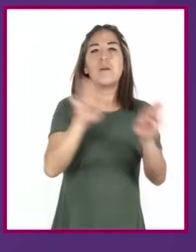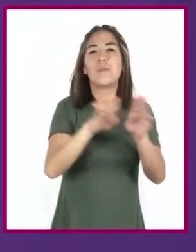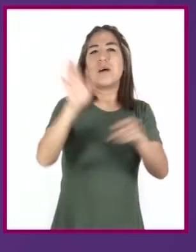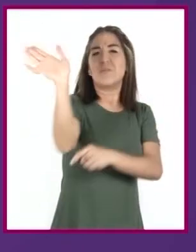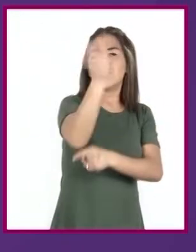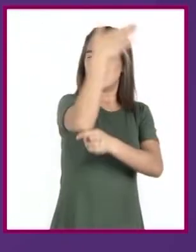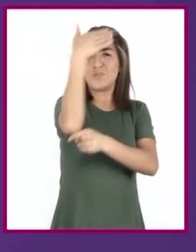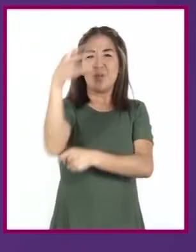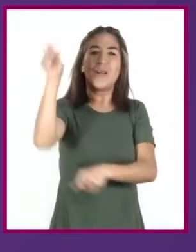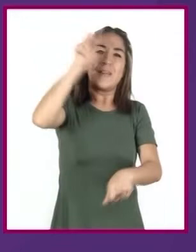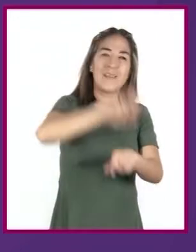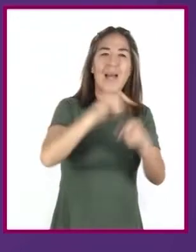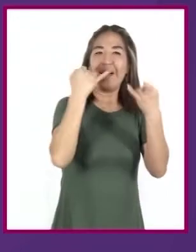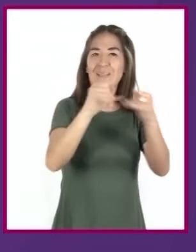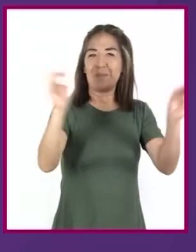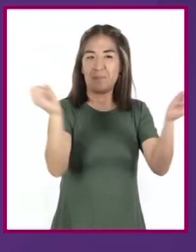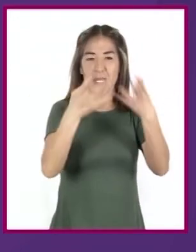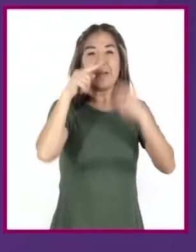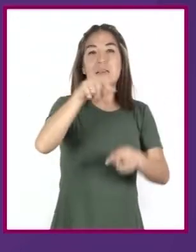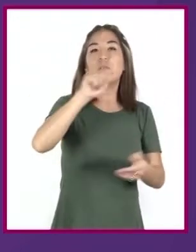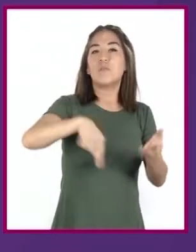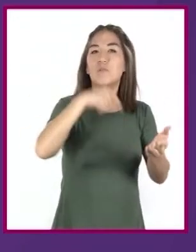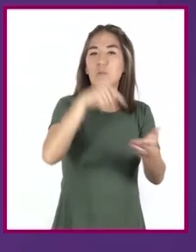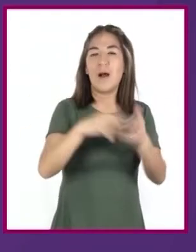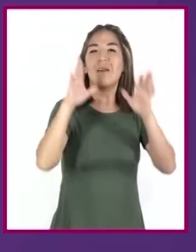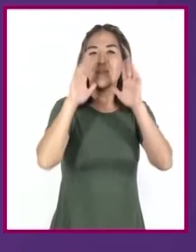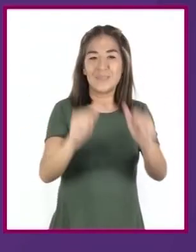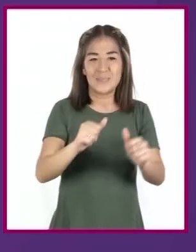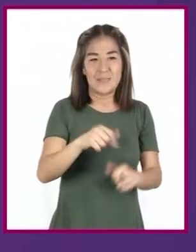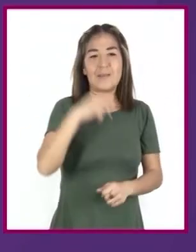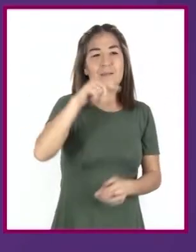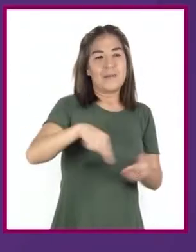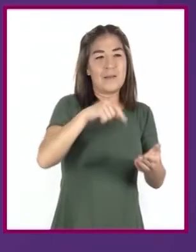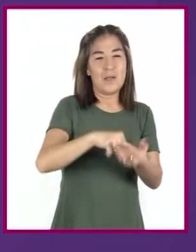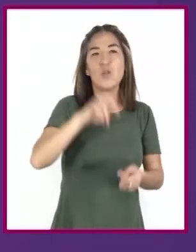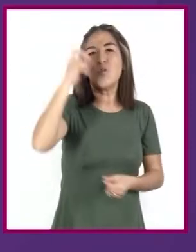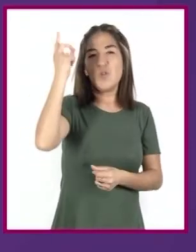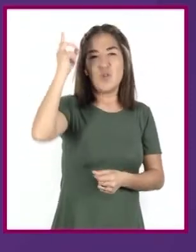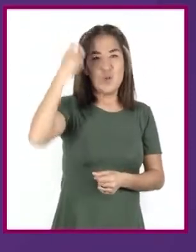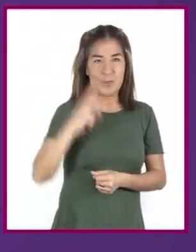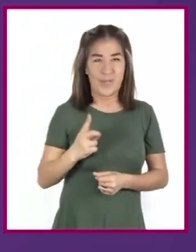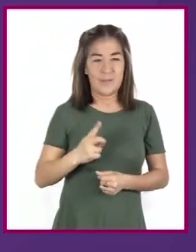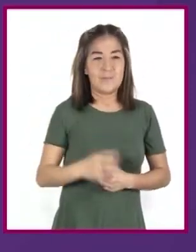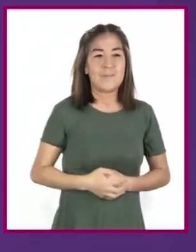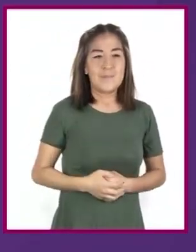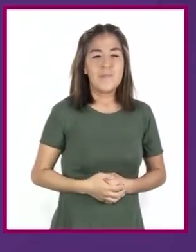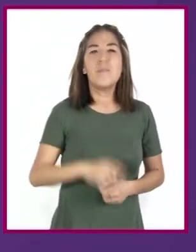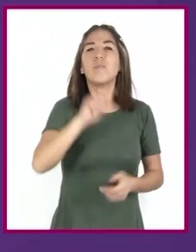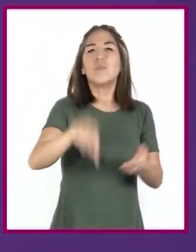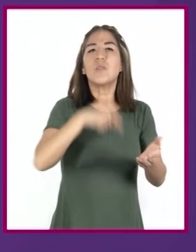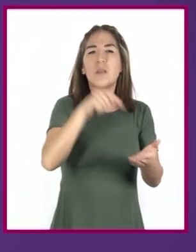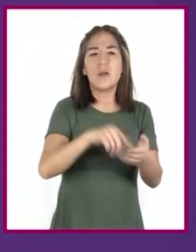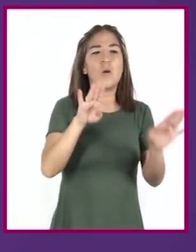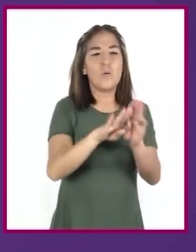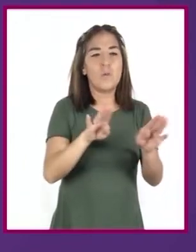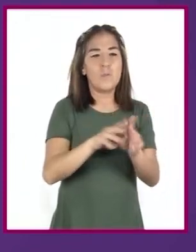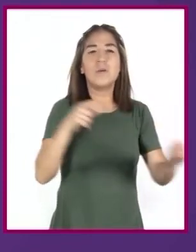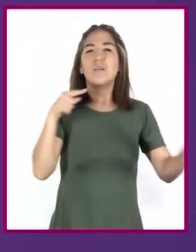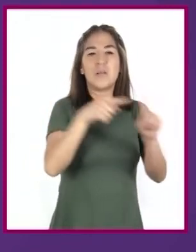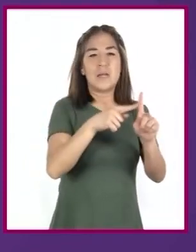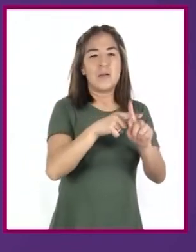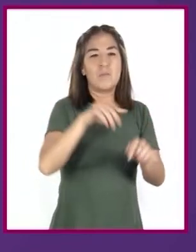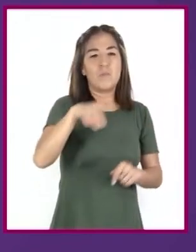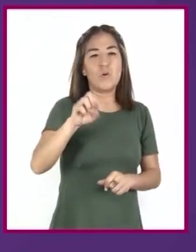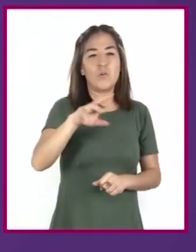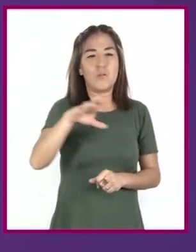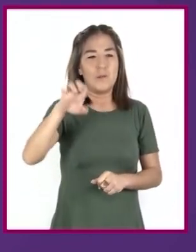de independencia en la hacienda de San Juan de la Noria Pedriceña, en Durango. La implementación de la doctrina Monroe, el